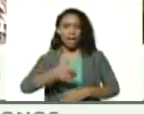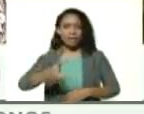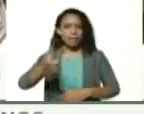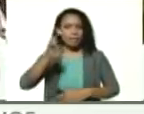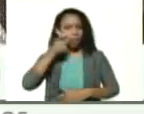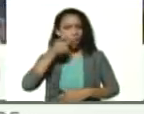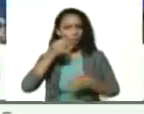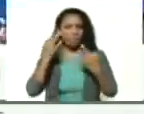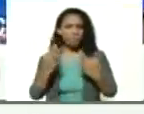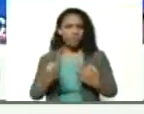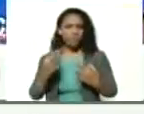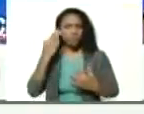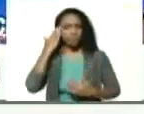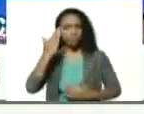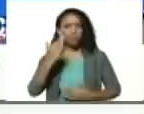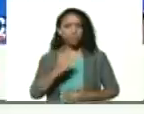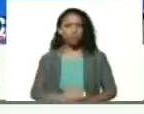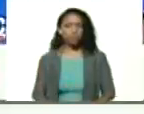mi comandante en jefe.